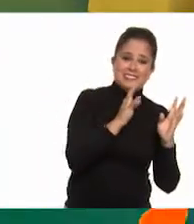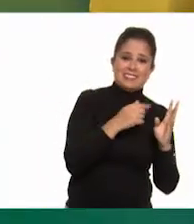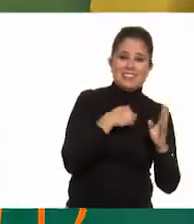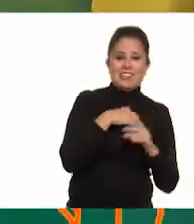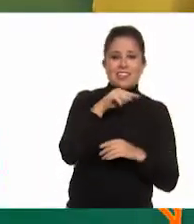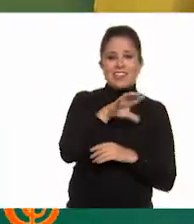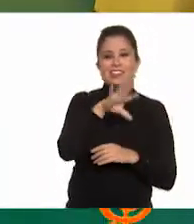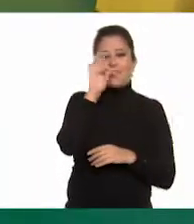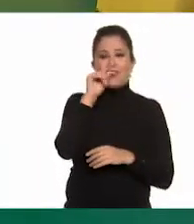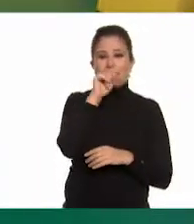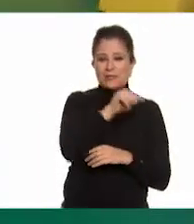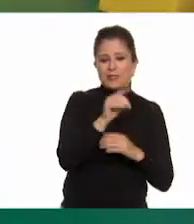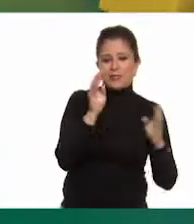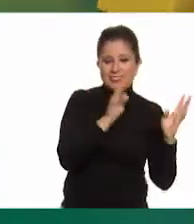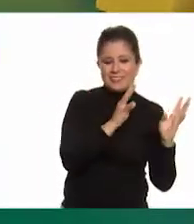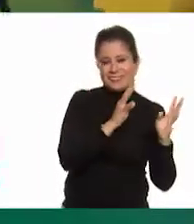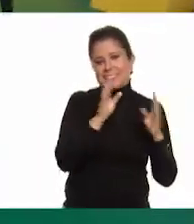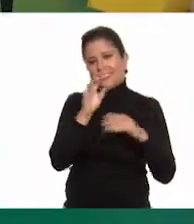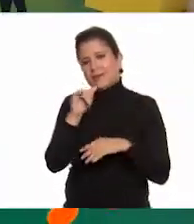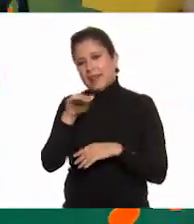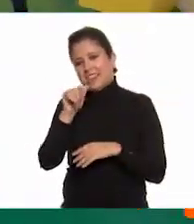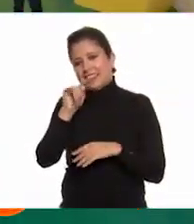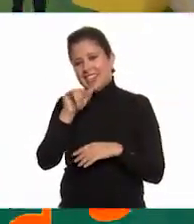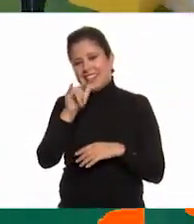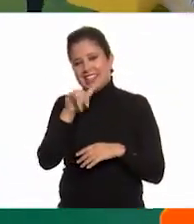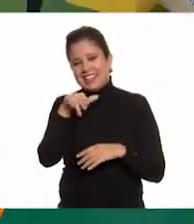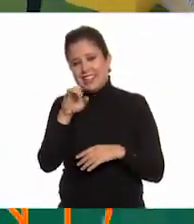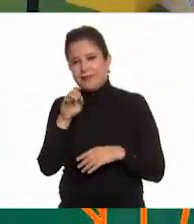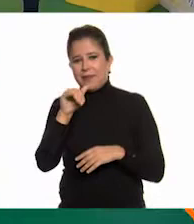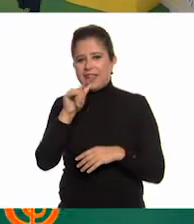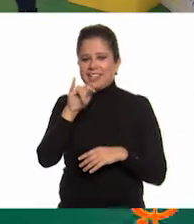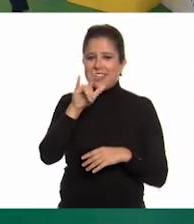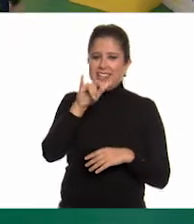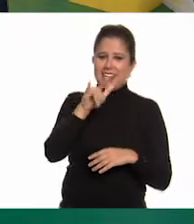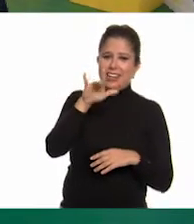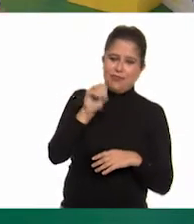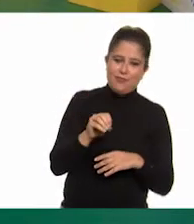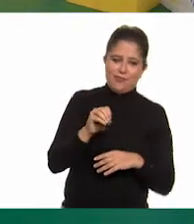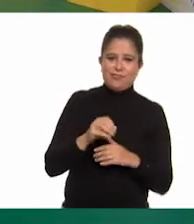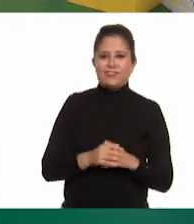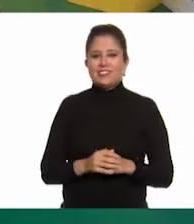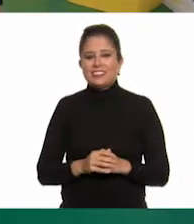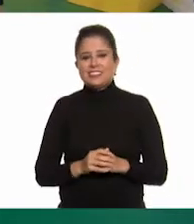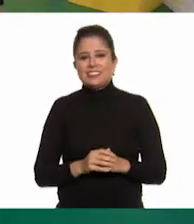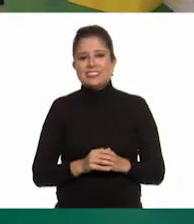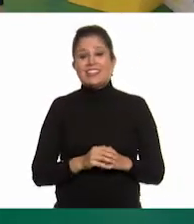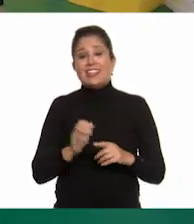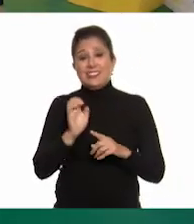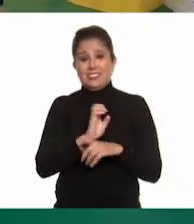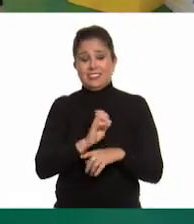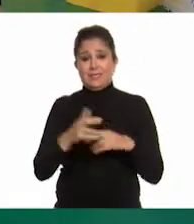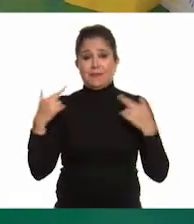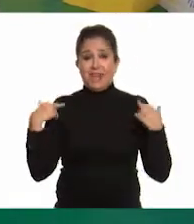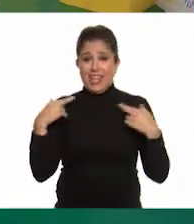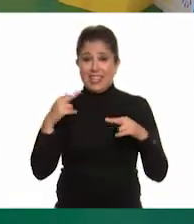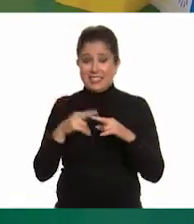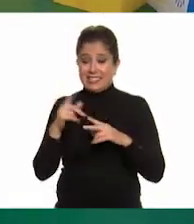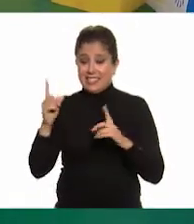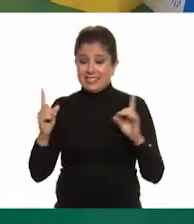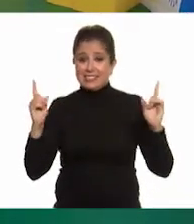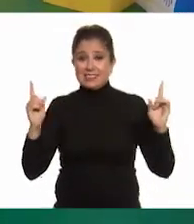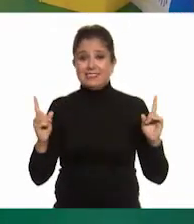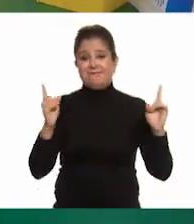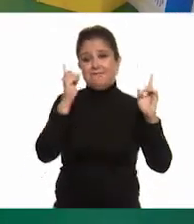Escoja usted, matarilerilerón. Yo, oye, quiero a Ime, matarilerilerón. Y entonces la maestra Ime se tiene que pasar a